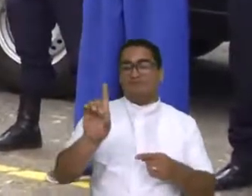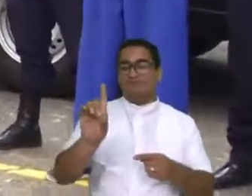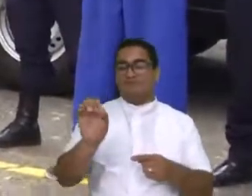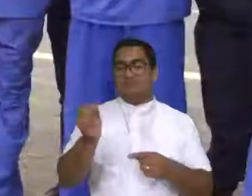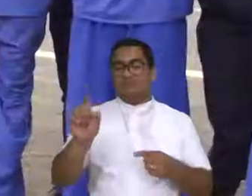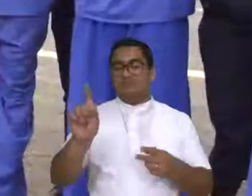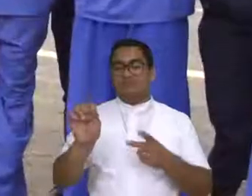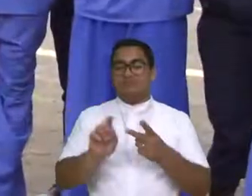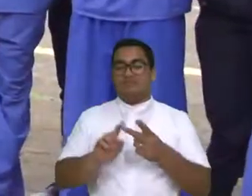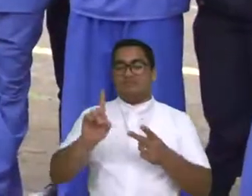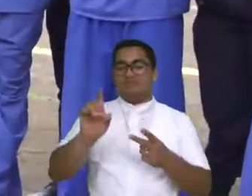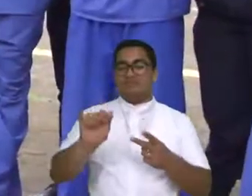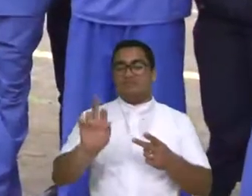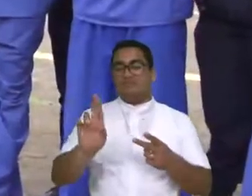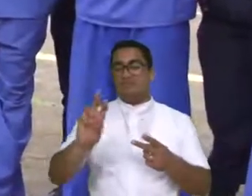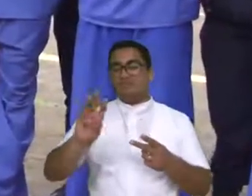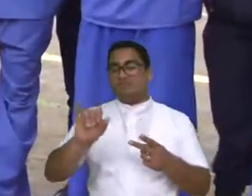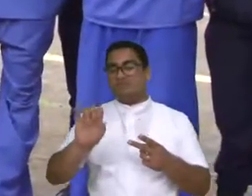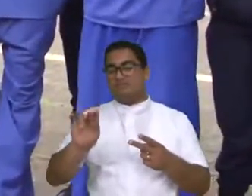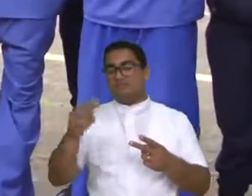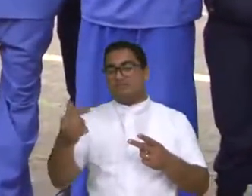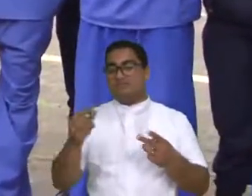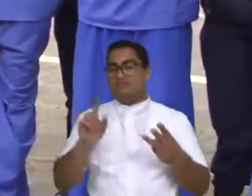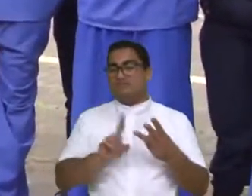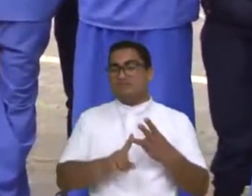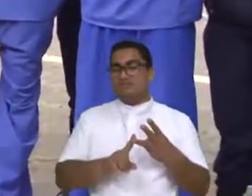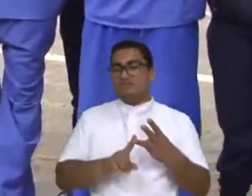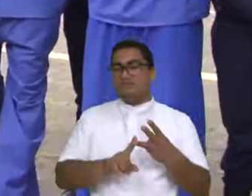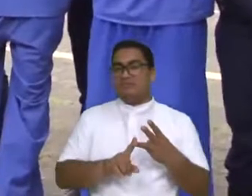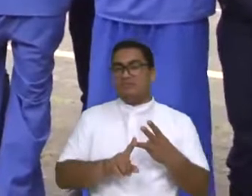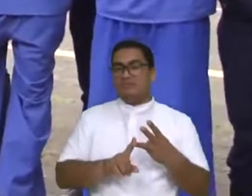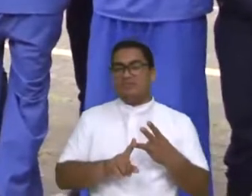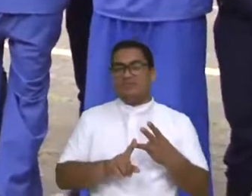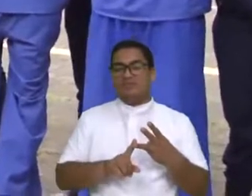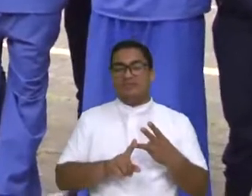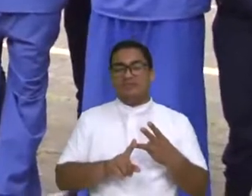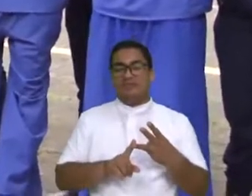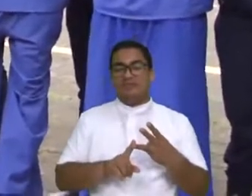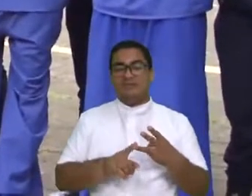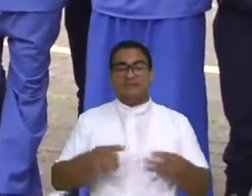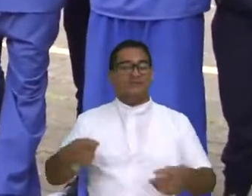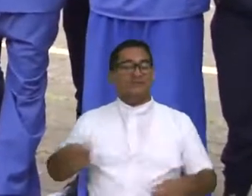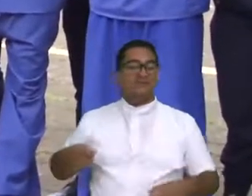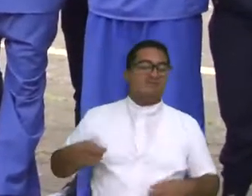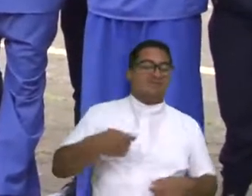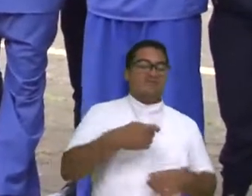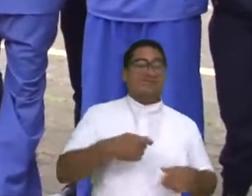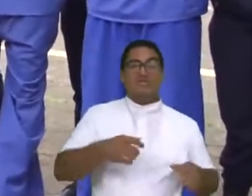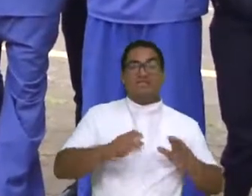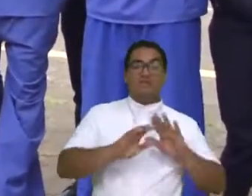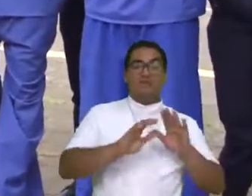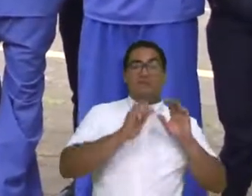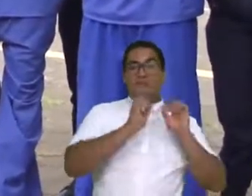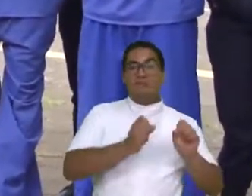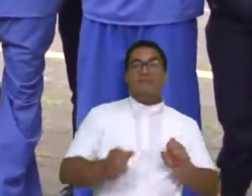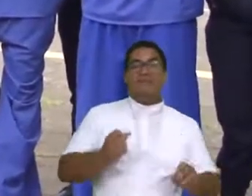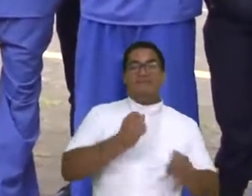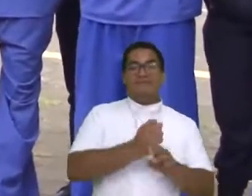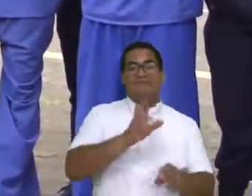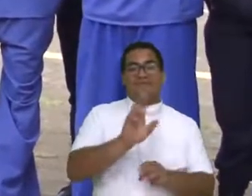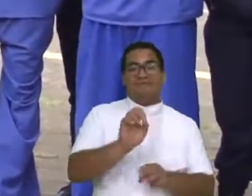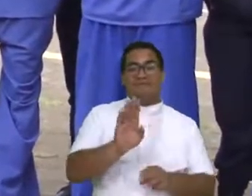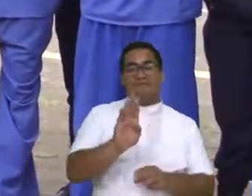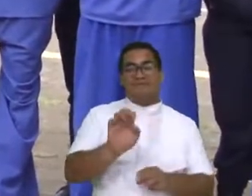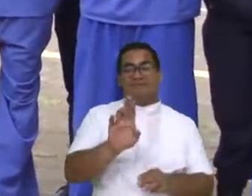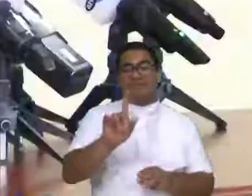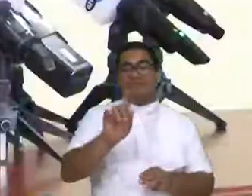Darwin José Pérez. Delito de homicidio cometido en perjuicio de Roberto Carlos Díaz, que en paz descanse,